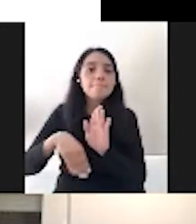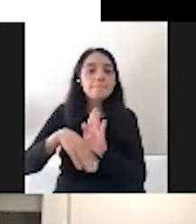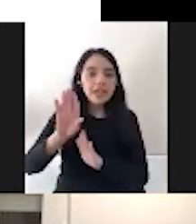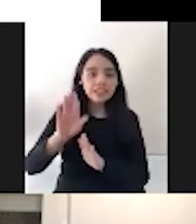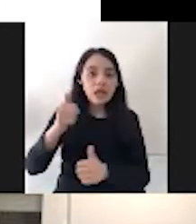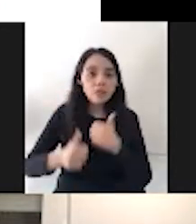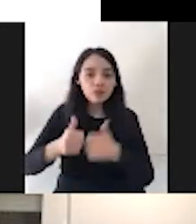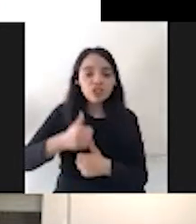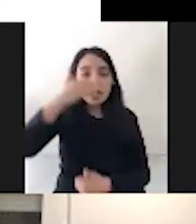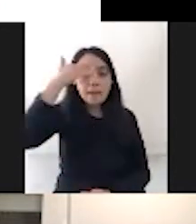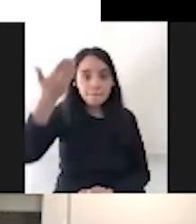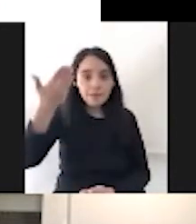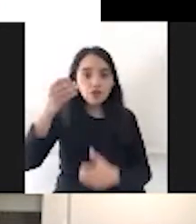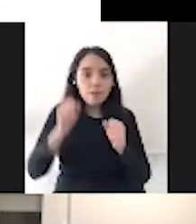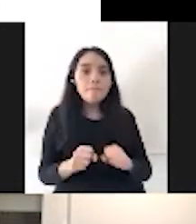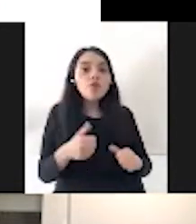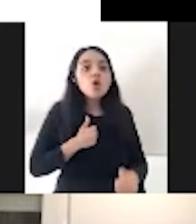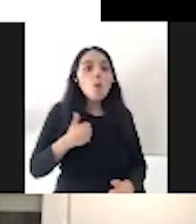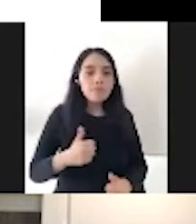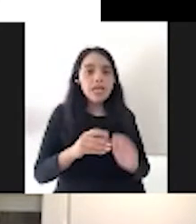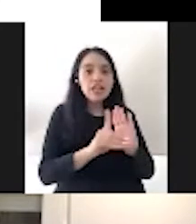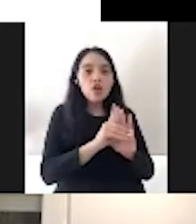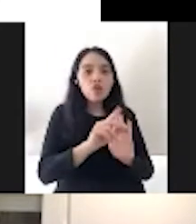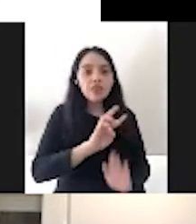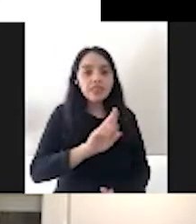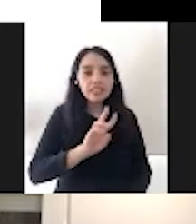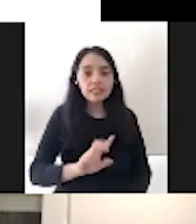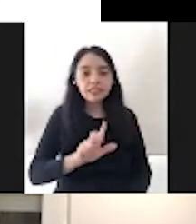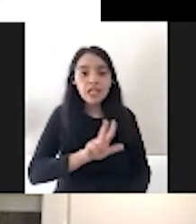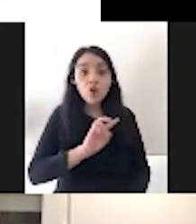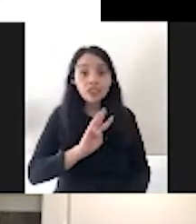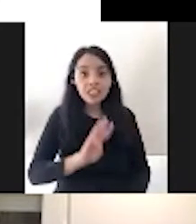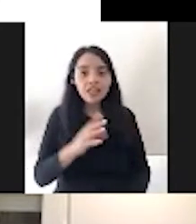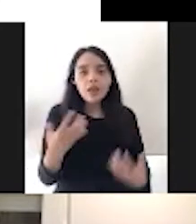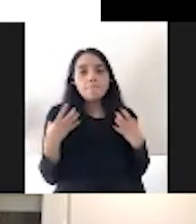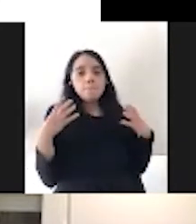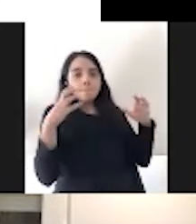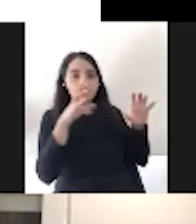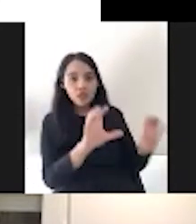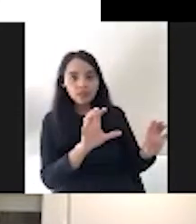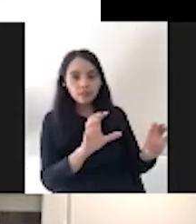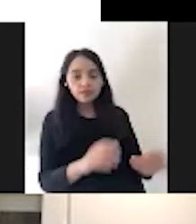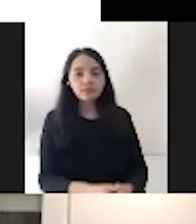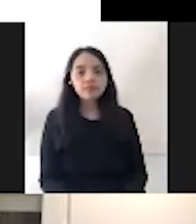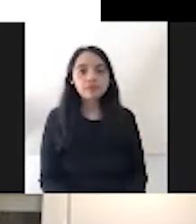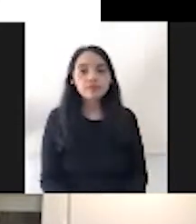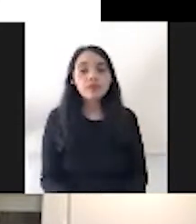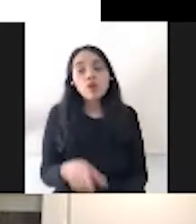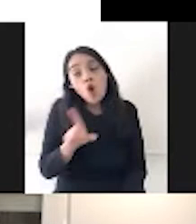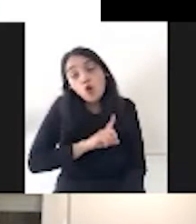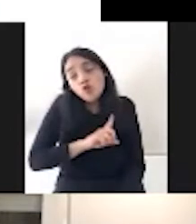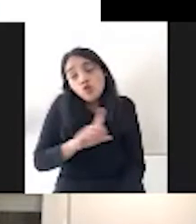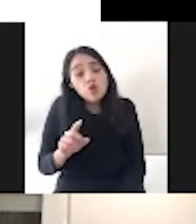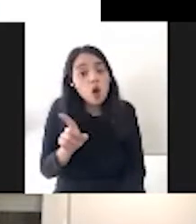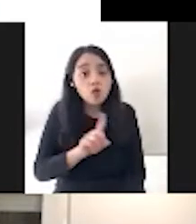decreto, para un poco sacarse esa tarea por parte de ellos. No los culpo, porque como no